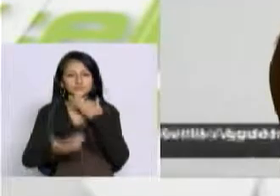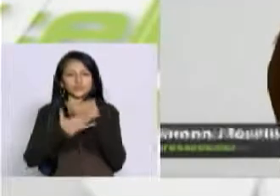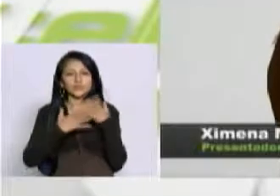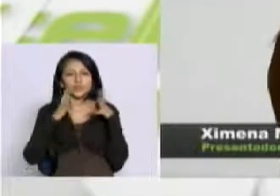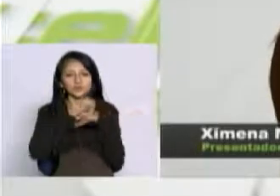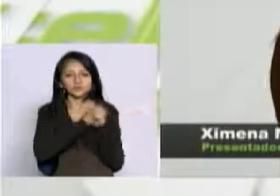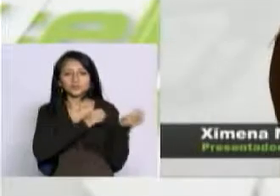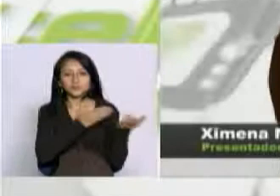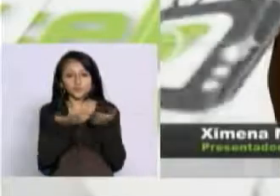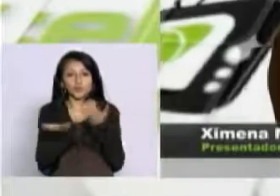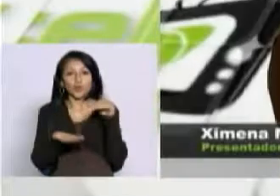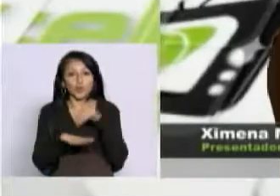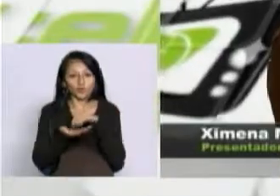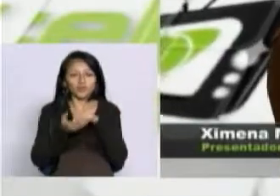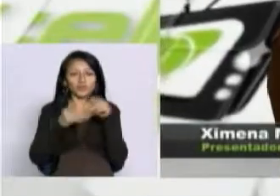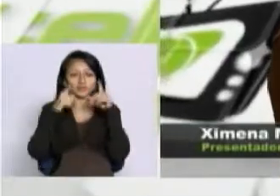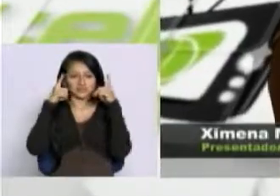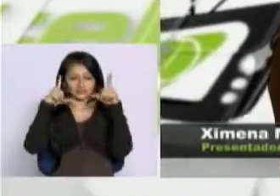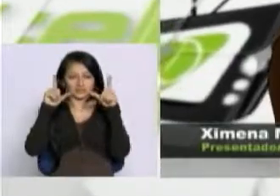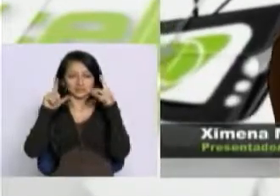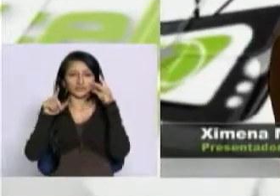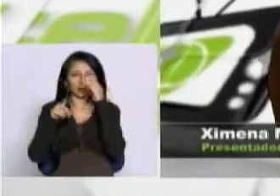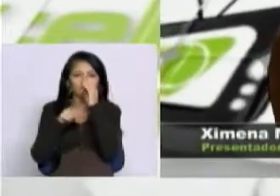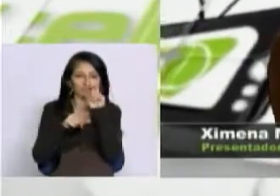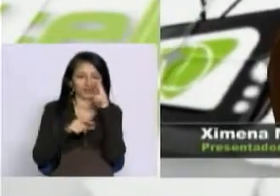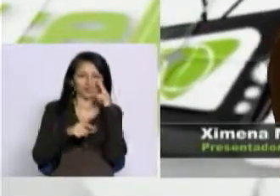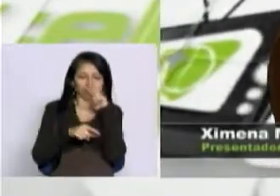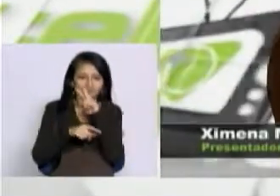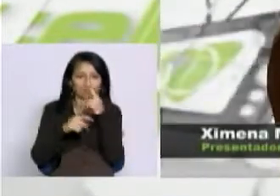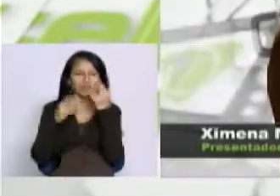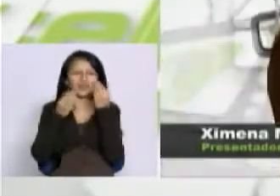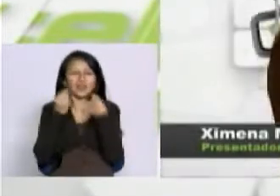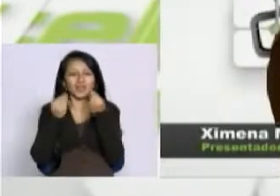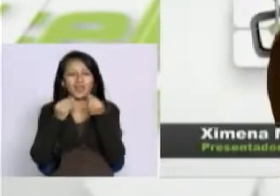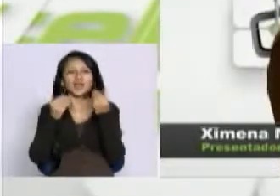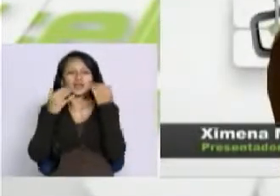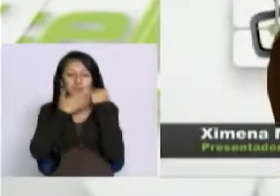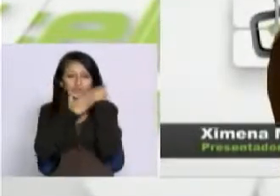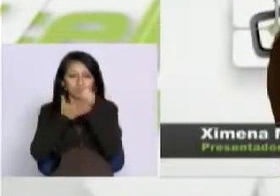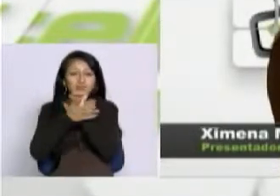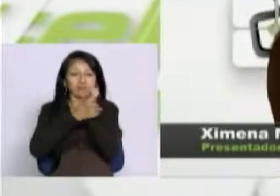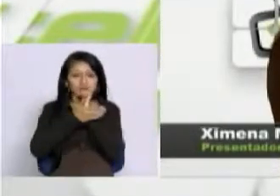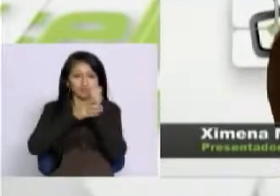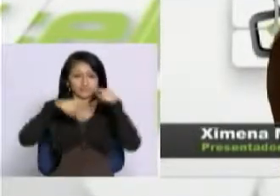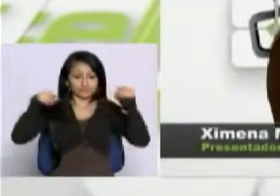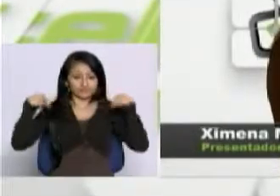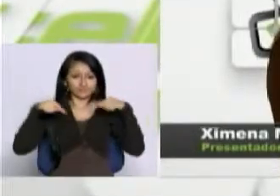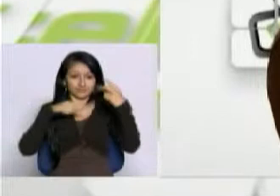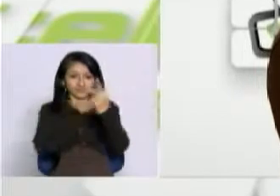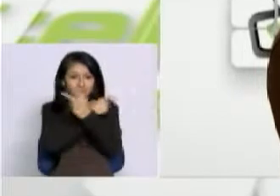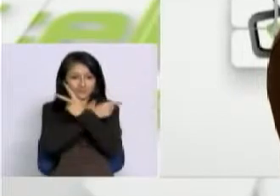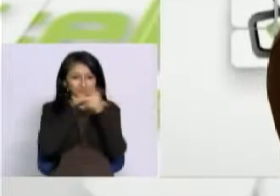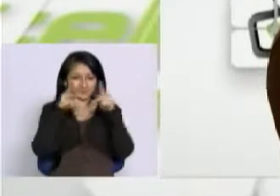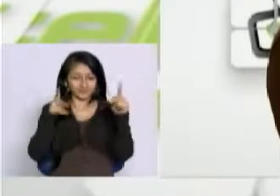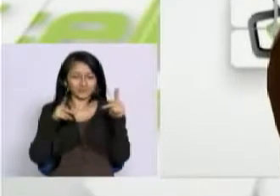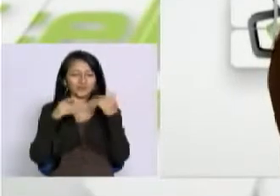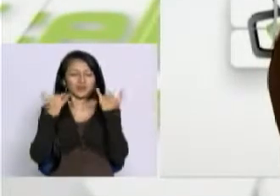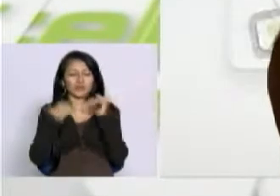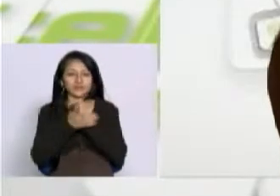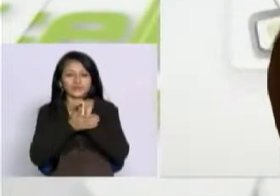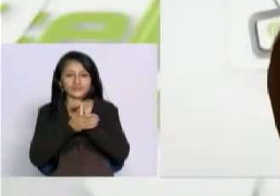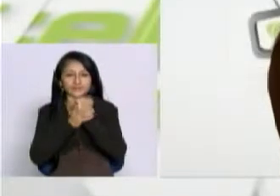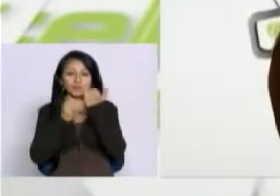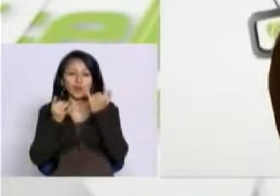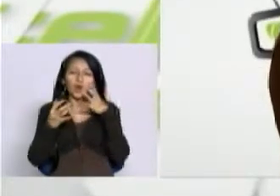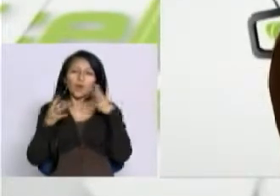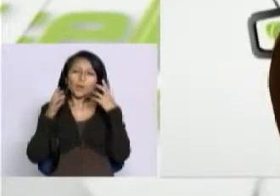Buenas noches, bienvenidos a una emisión más de Telecafé TV, espacio que presenta la Defensoría del Televidente del canal regional Telecafé. Y hoy nos